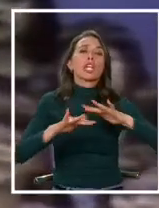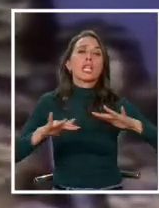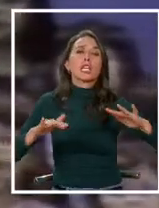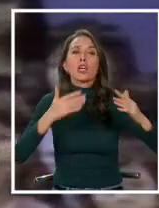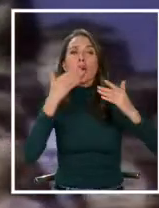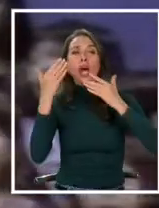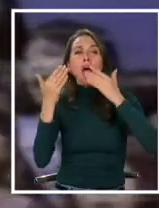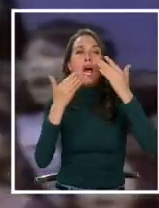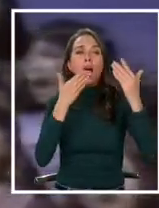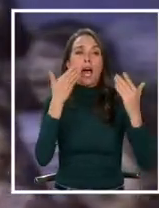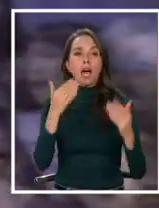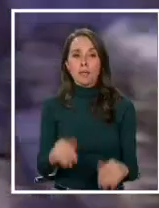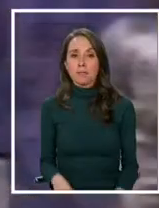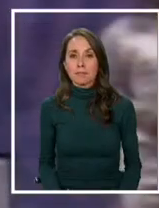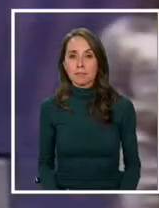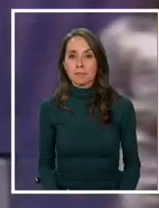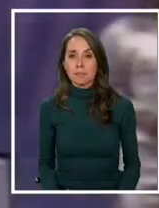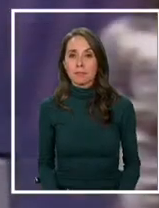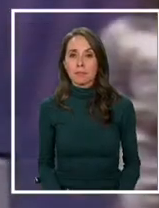muy